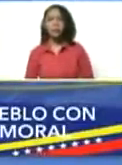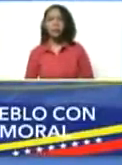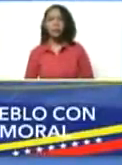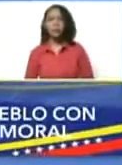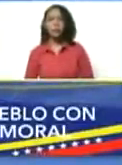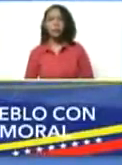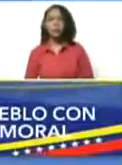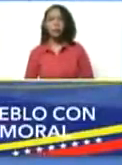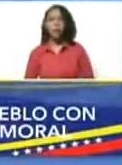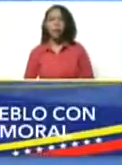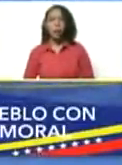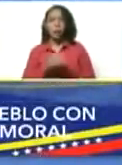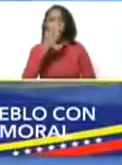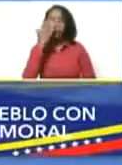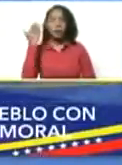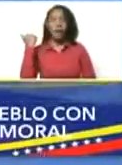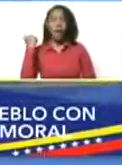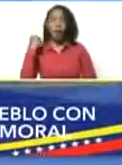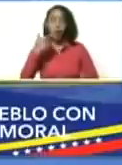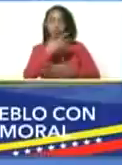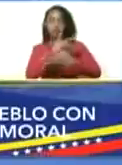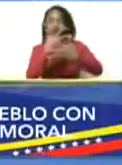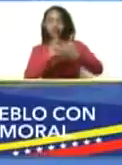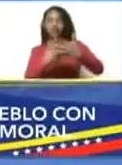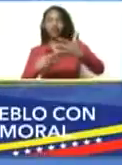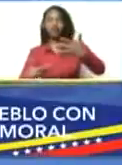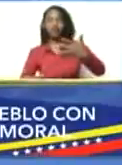En estos días escribió: